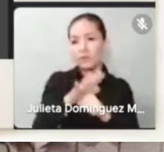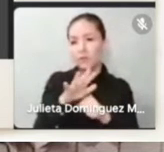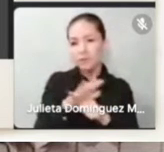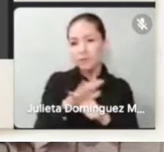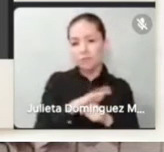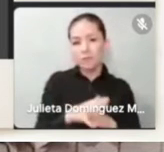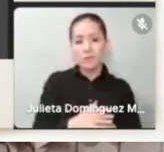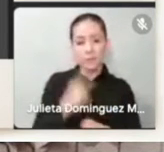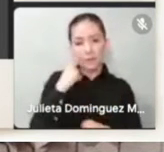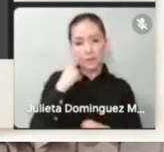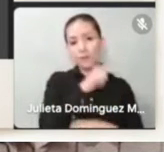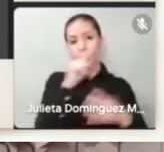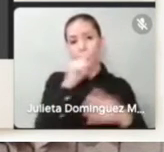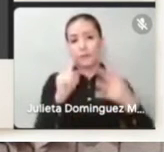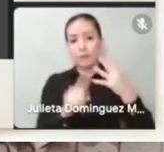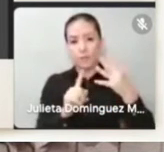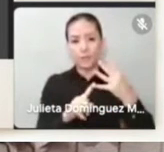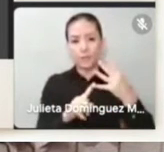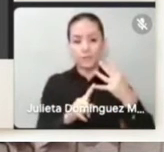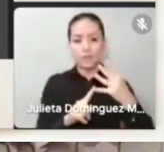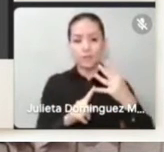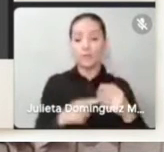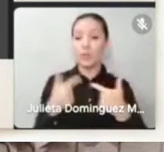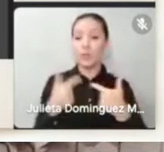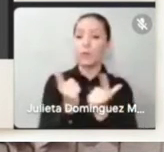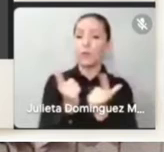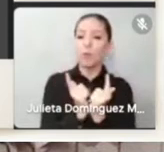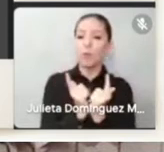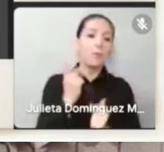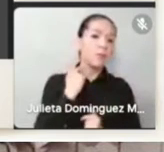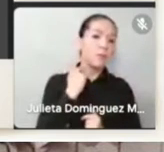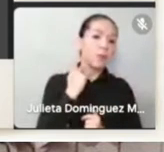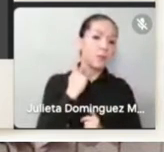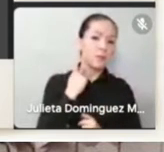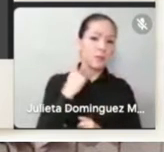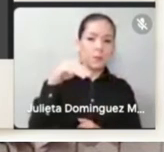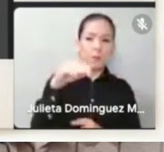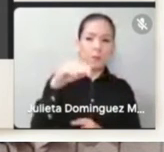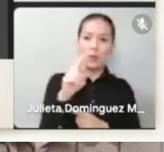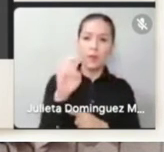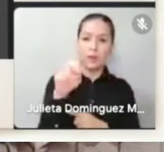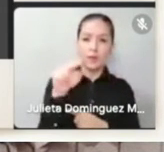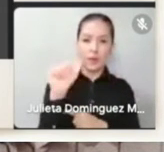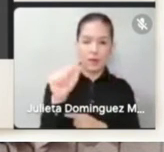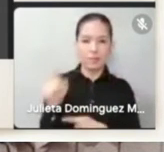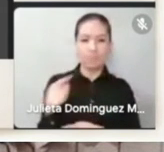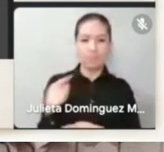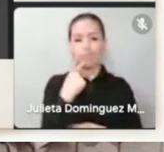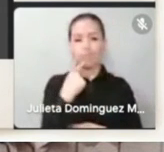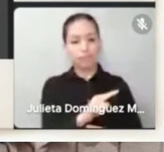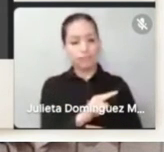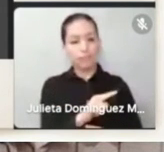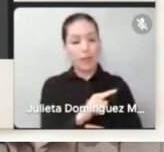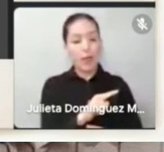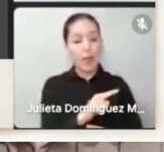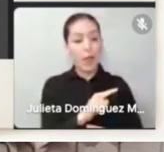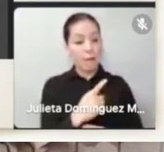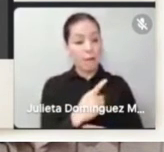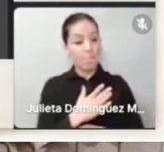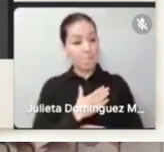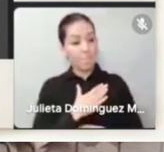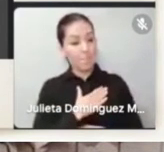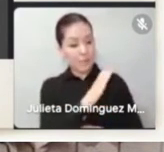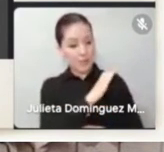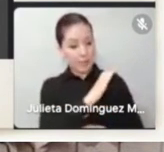Como cuarto motivo de disenso, Morena se quejó de que hubo una campaña negra de desprestigio en contra de su candidato,